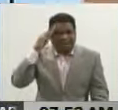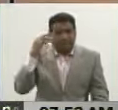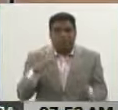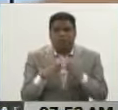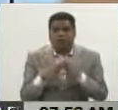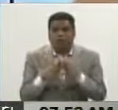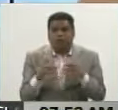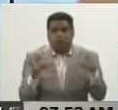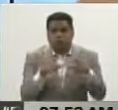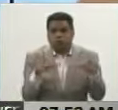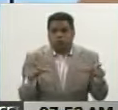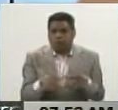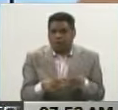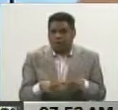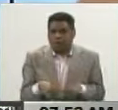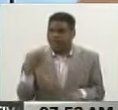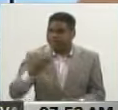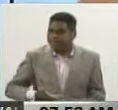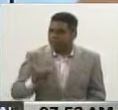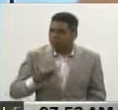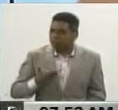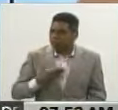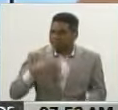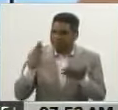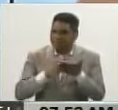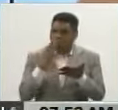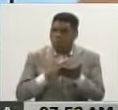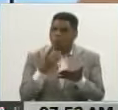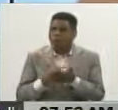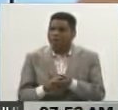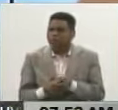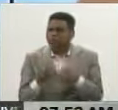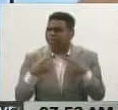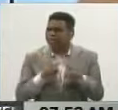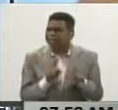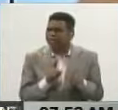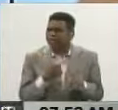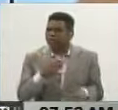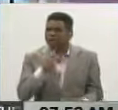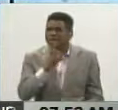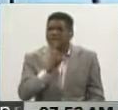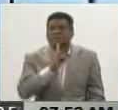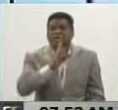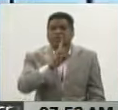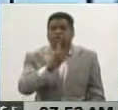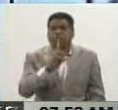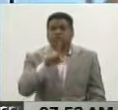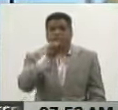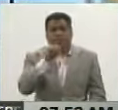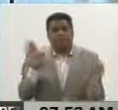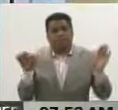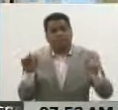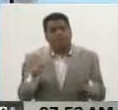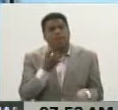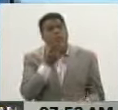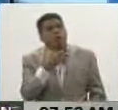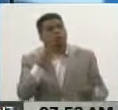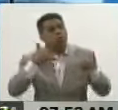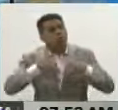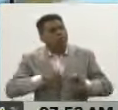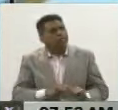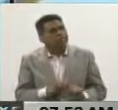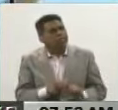áreas y en todos los grados son importantes para el crecimiento y la formación de los niños, pero hay también denuncias a través de las redes sociales y compañeros que tienen hijos